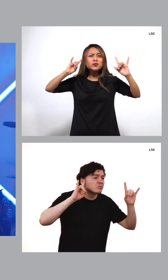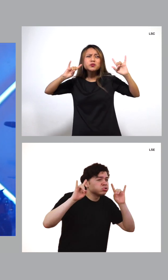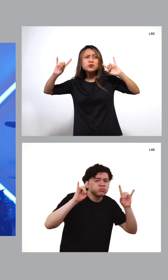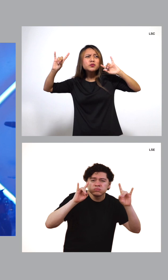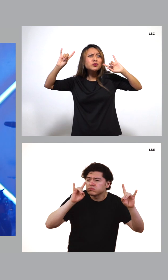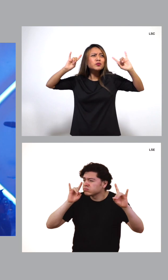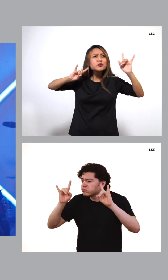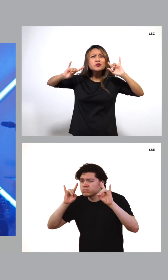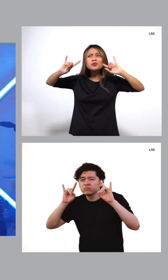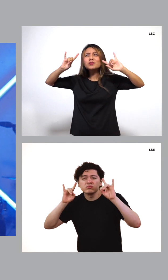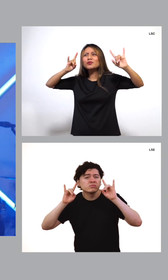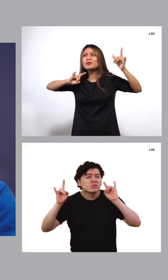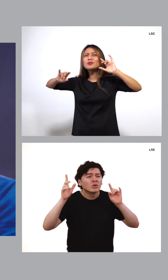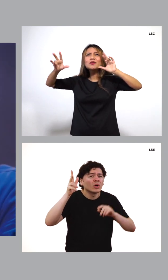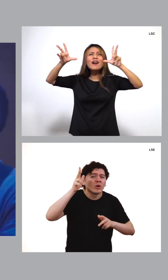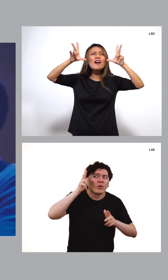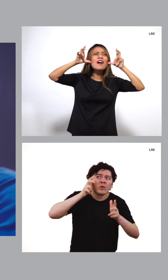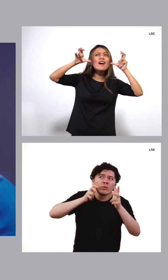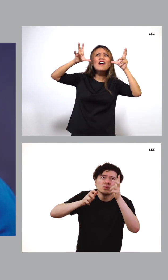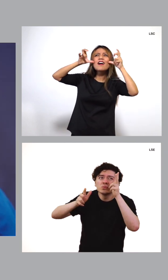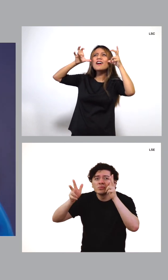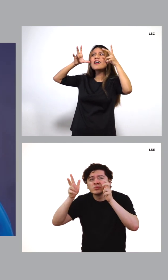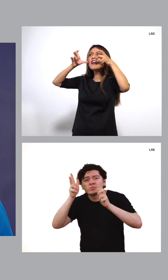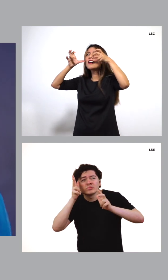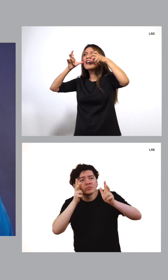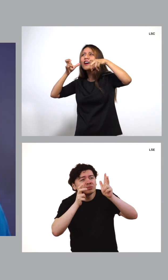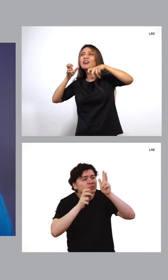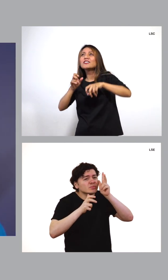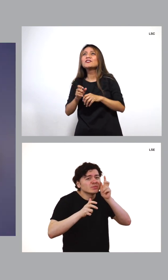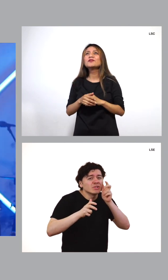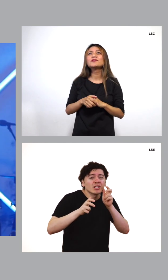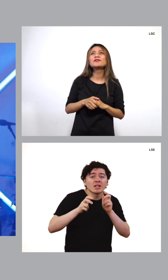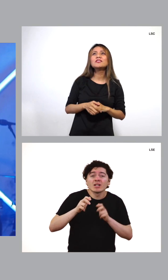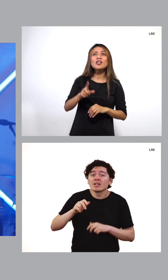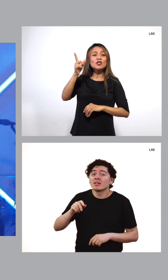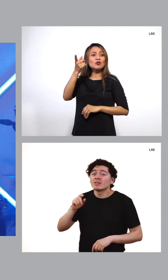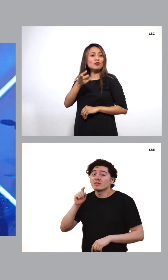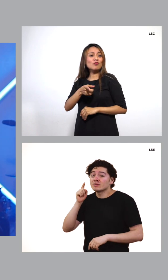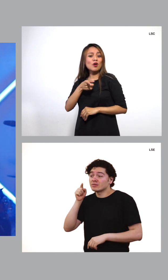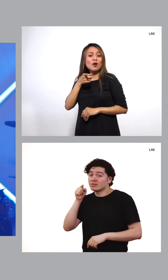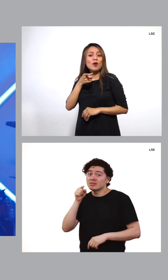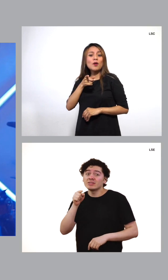sueño. Se escuchó, hey, donde está